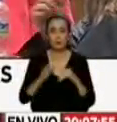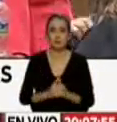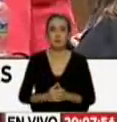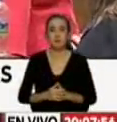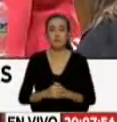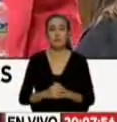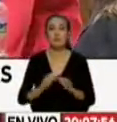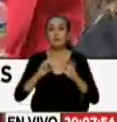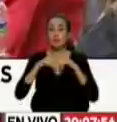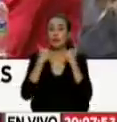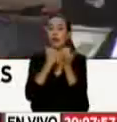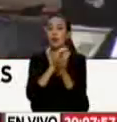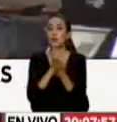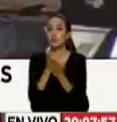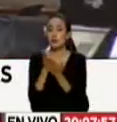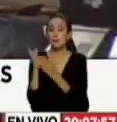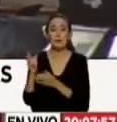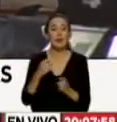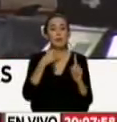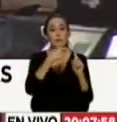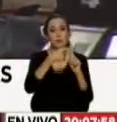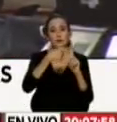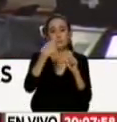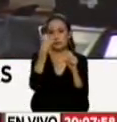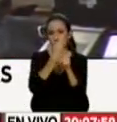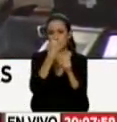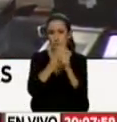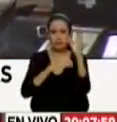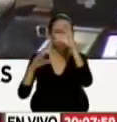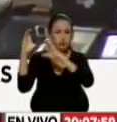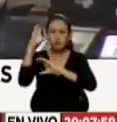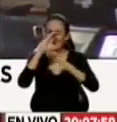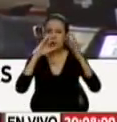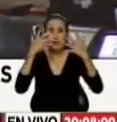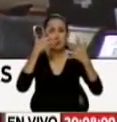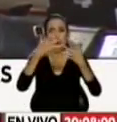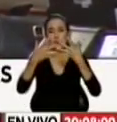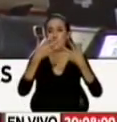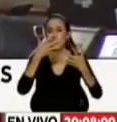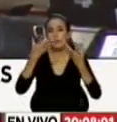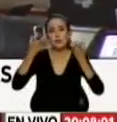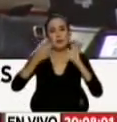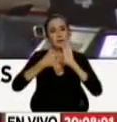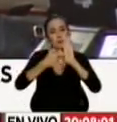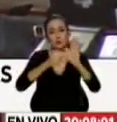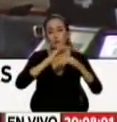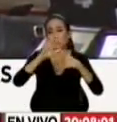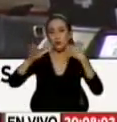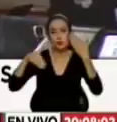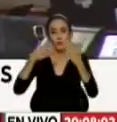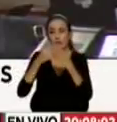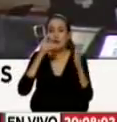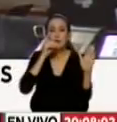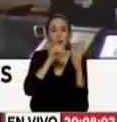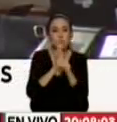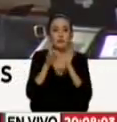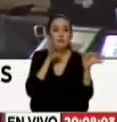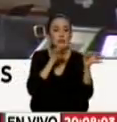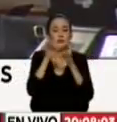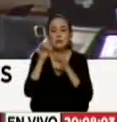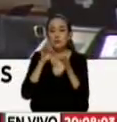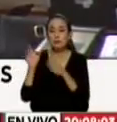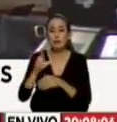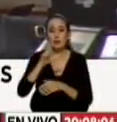es considerado como positivo, pues aquí lo que se busca es transparentar estas denuncias, aclara el legislador e integrante del Consejo de Administración Legislativa,